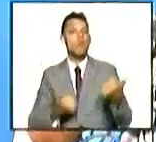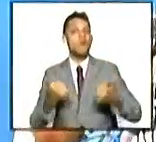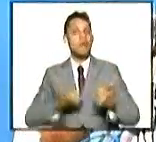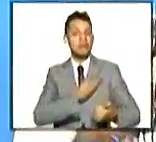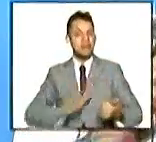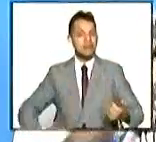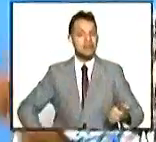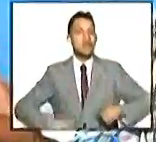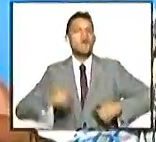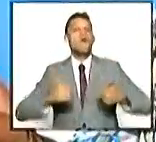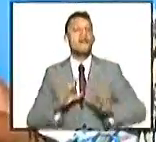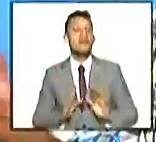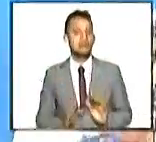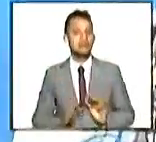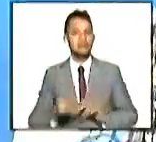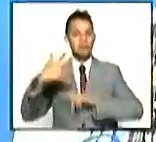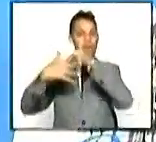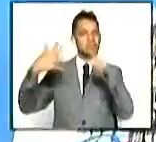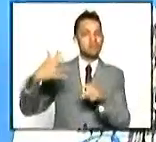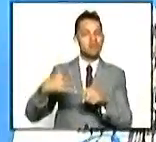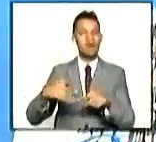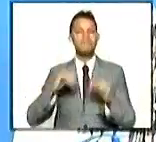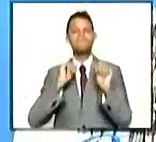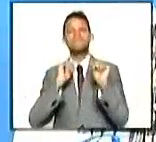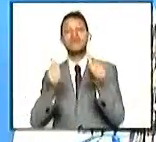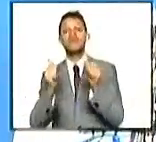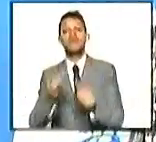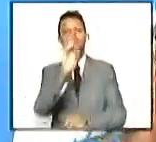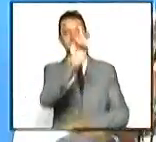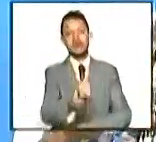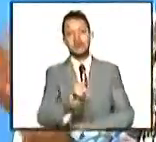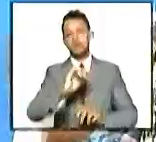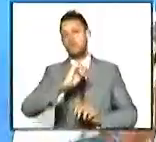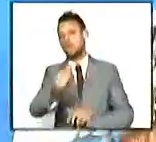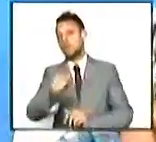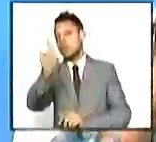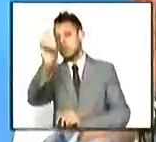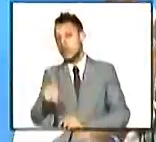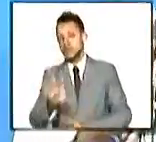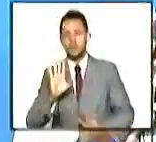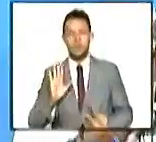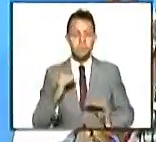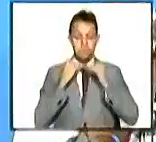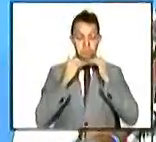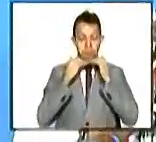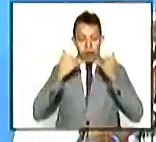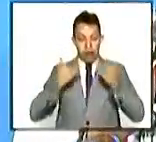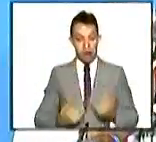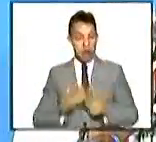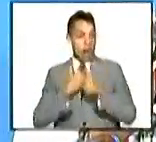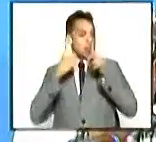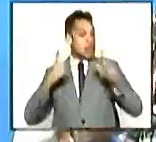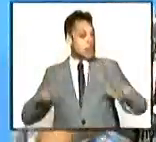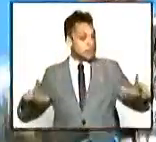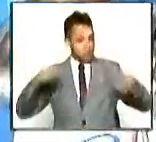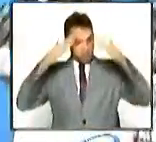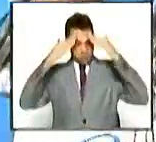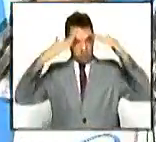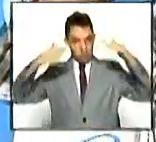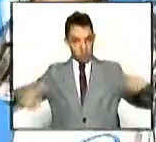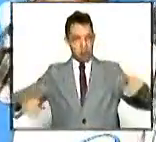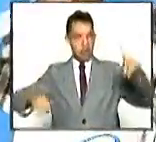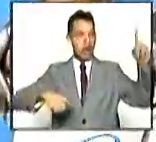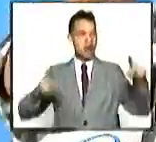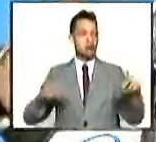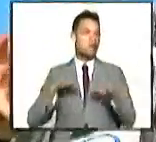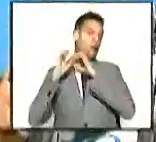todos. Porque todos tenemos la gran posibilidad de decidir. Todos tenemos la gran libertad, aunque a muchos los llevan como del